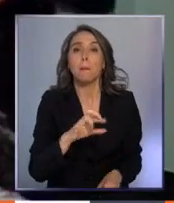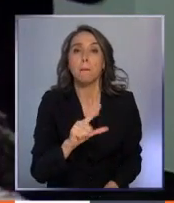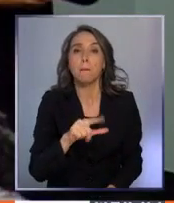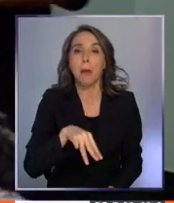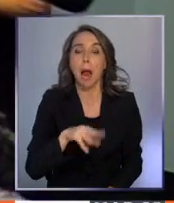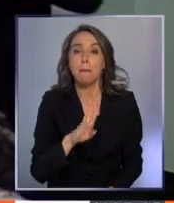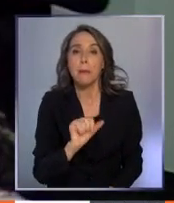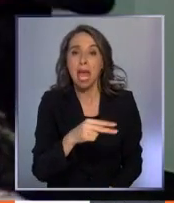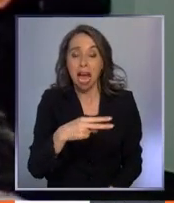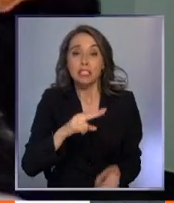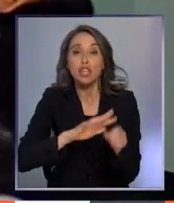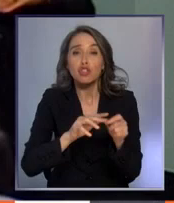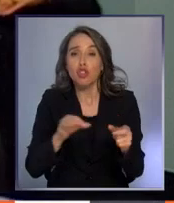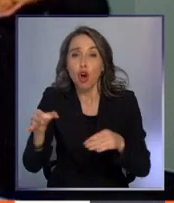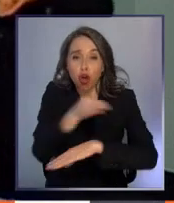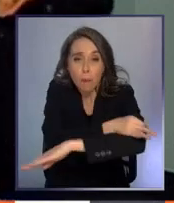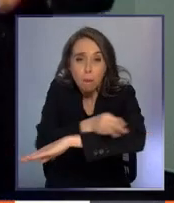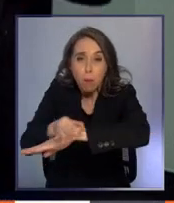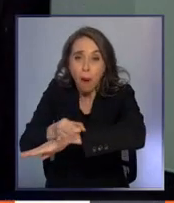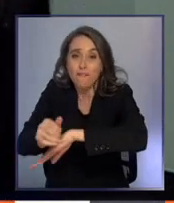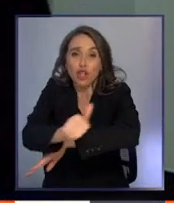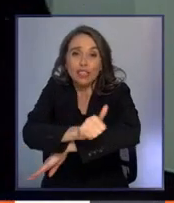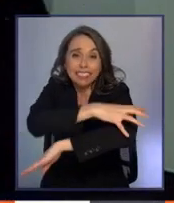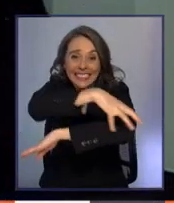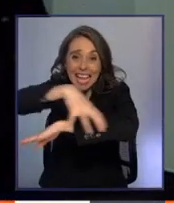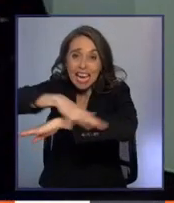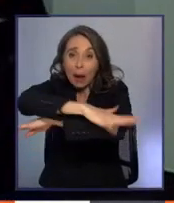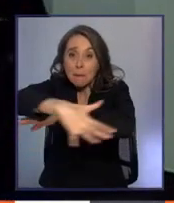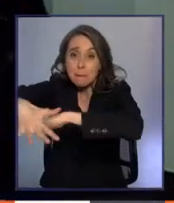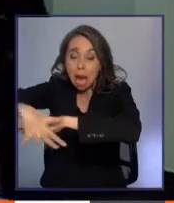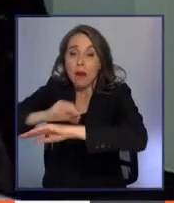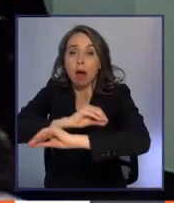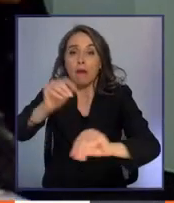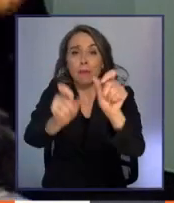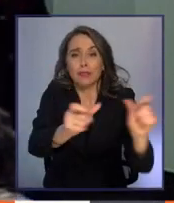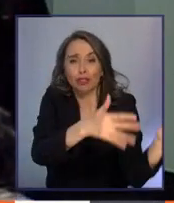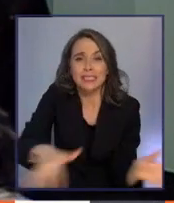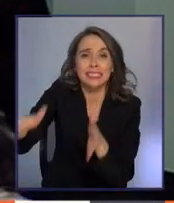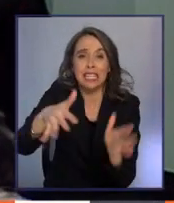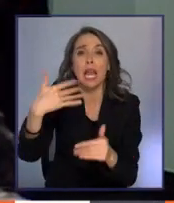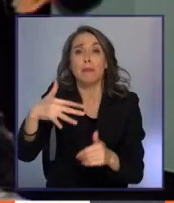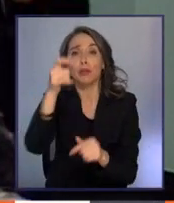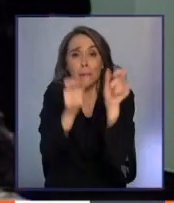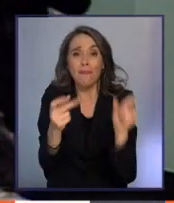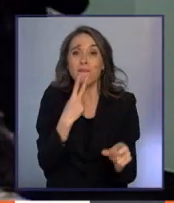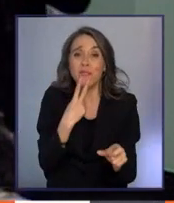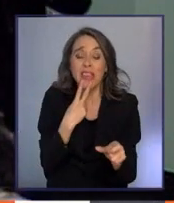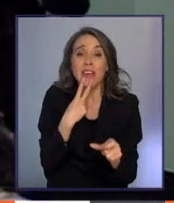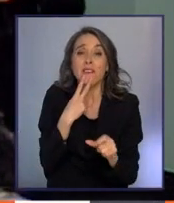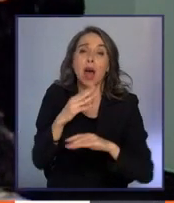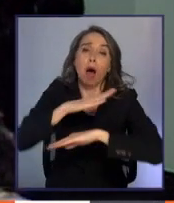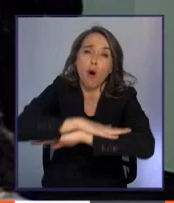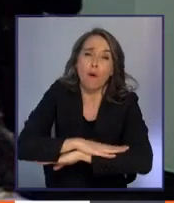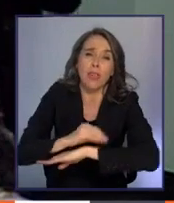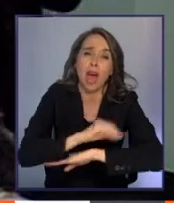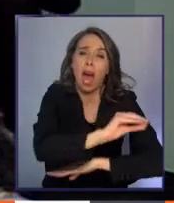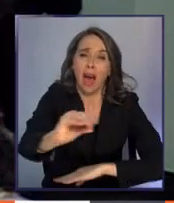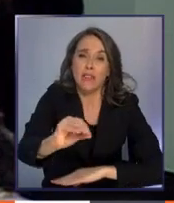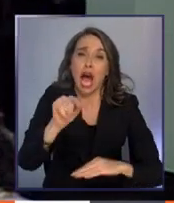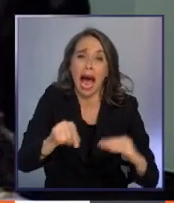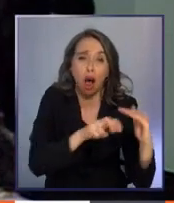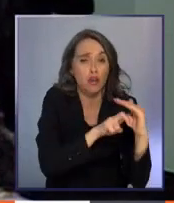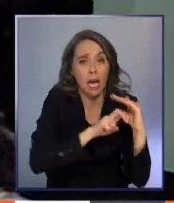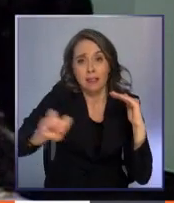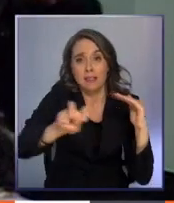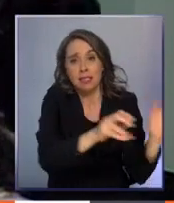Todos esos condados costeros han emitido órdenes de evacuación y es importante que los residentes atiendan esas llamadas. Salga ahora,